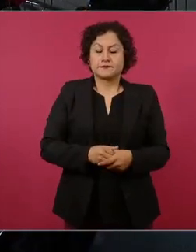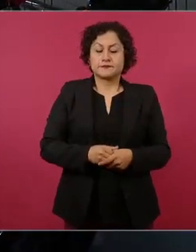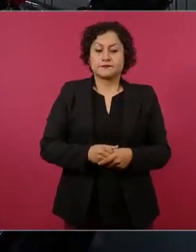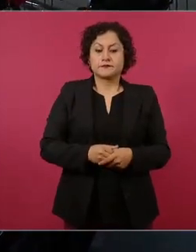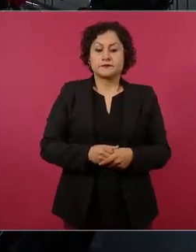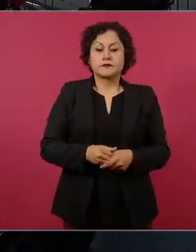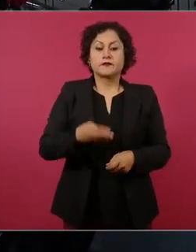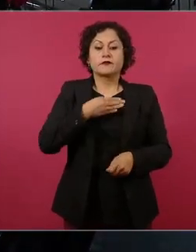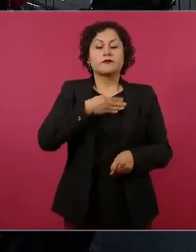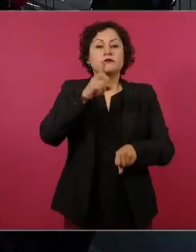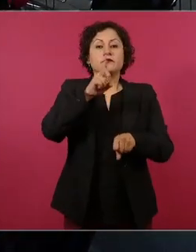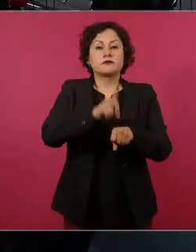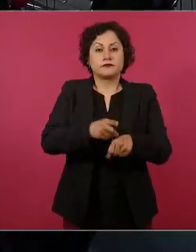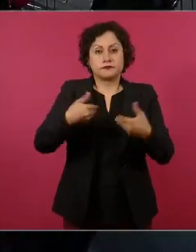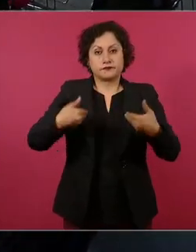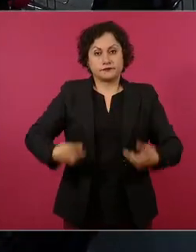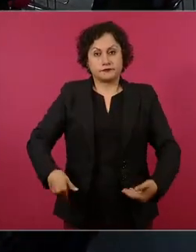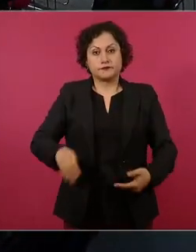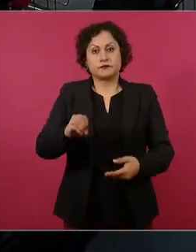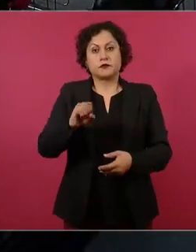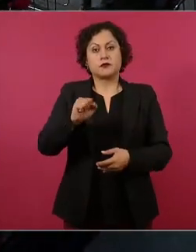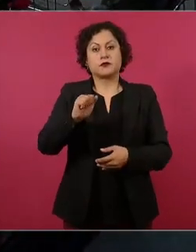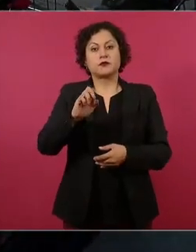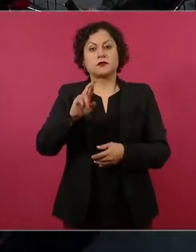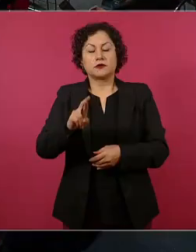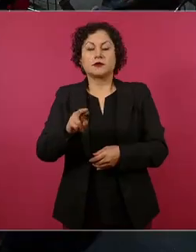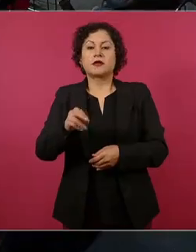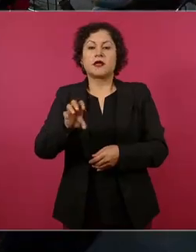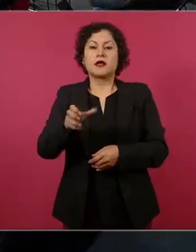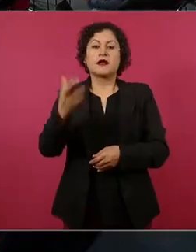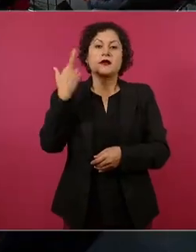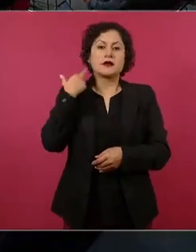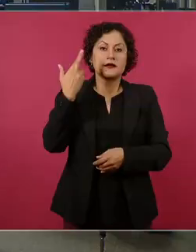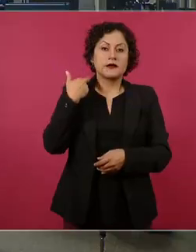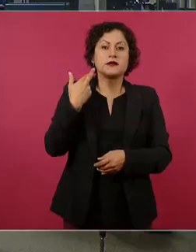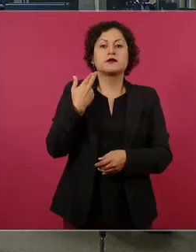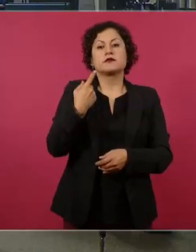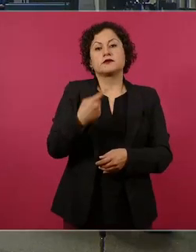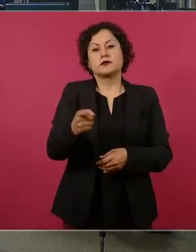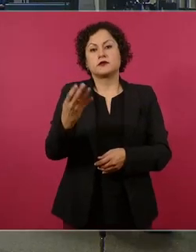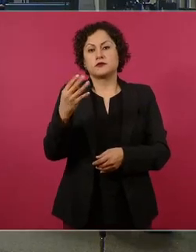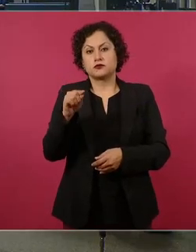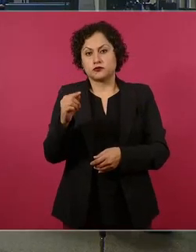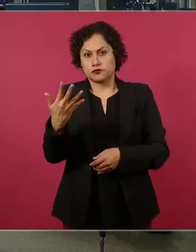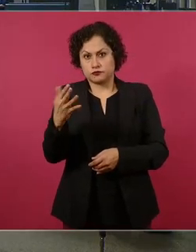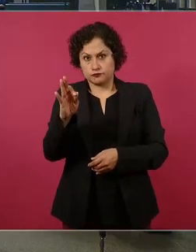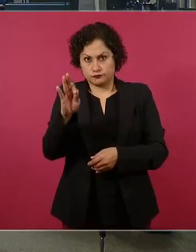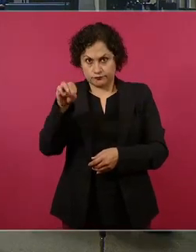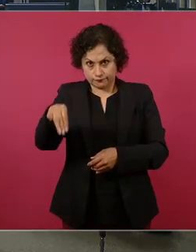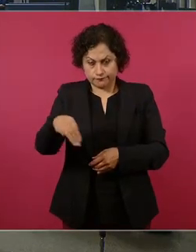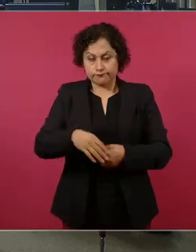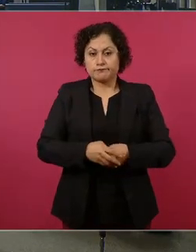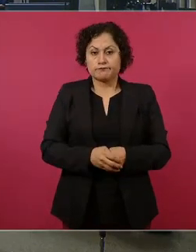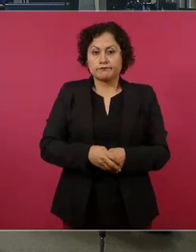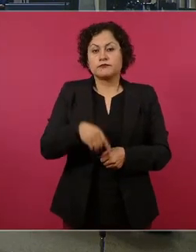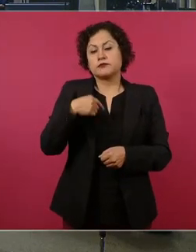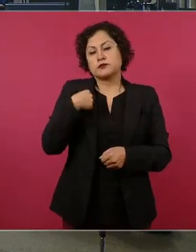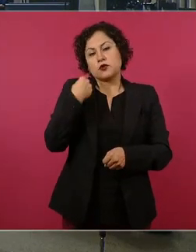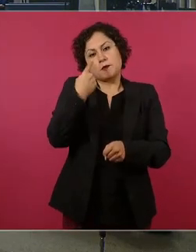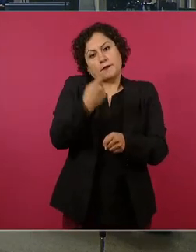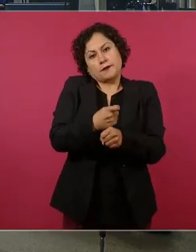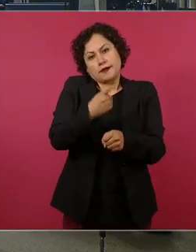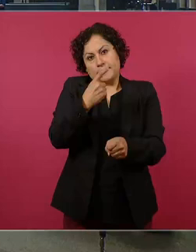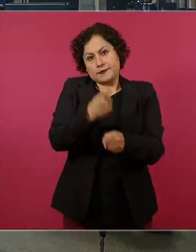Buenos días, presidente. Óscar González de Radio Relax 104.5 FM. En primer lugar, le traigo una felicitación